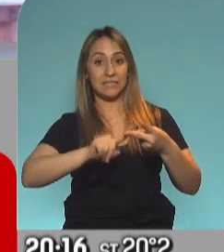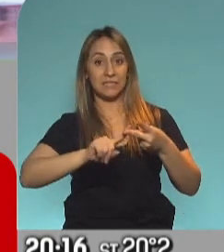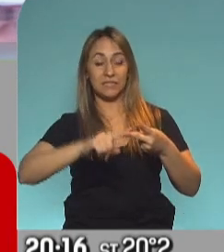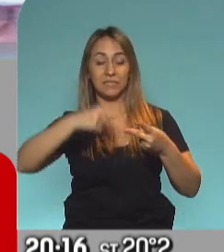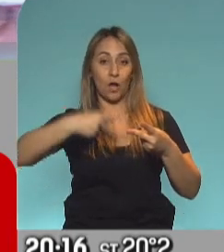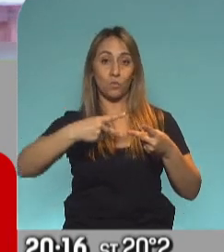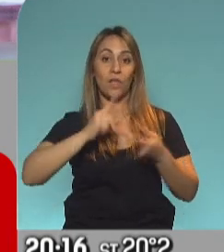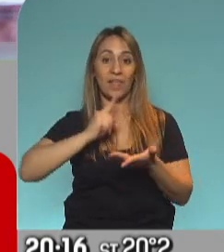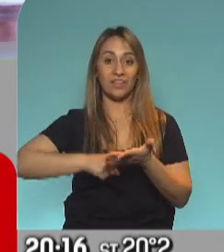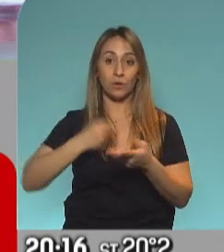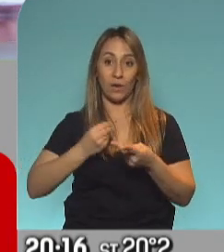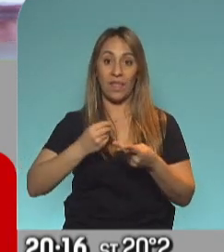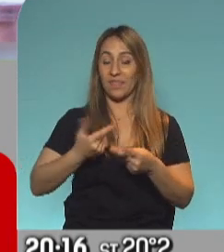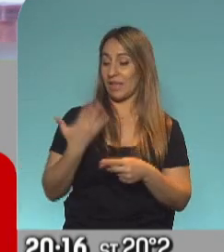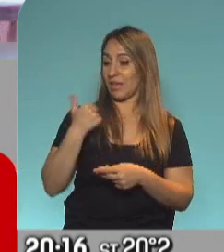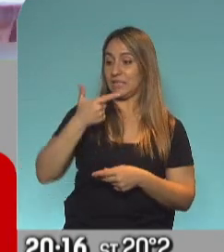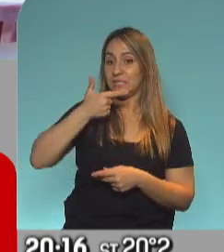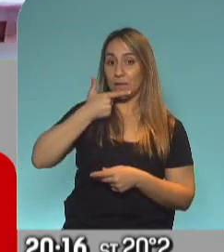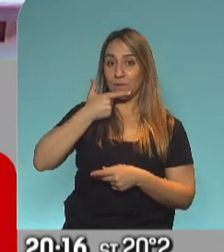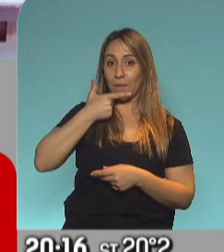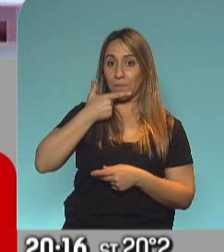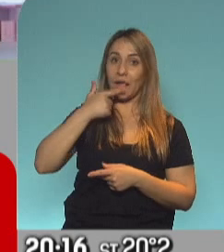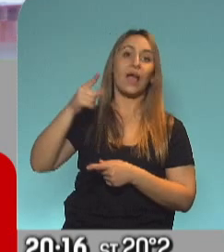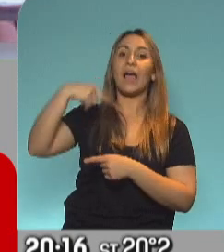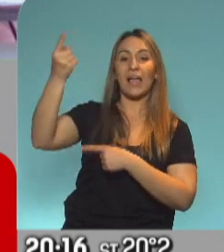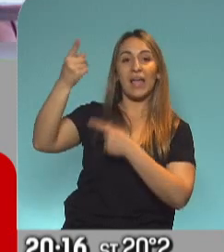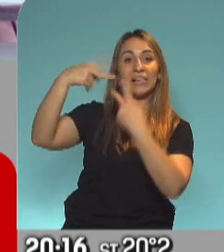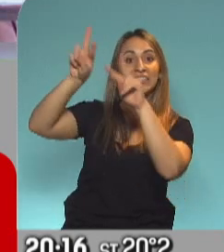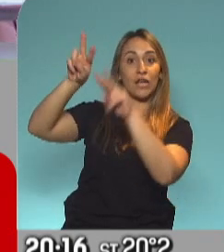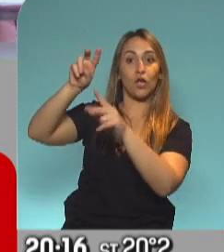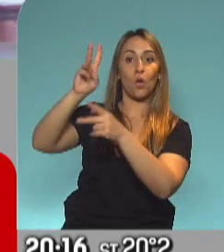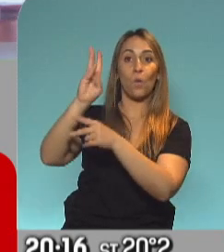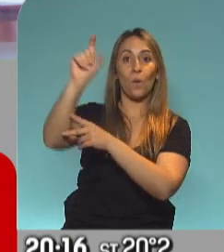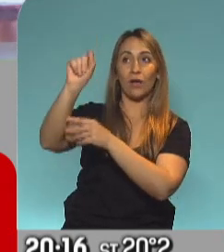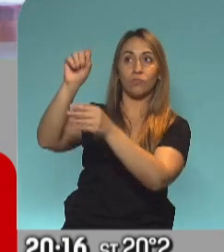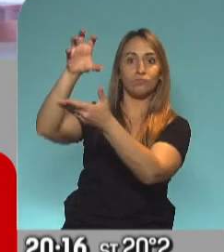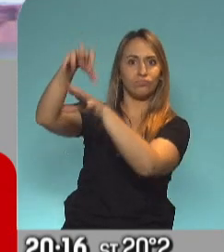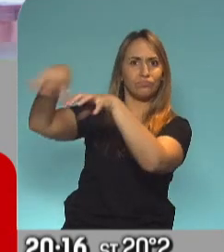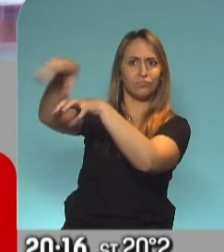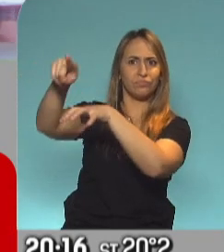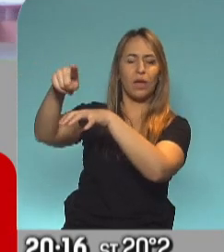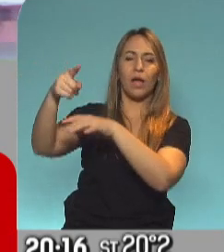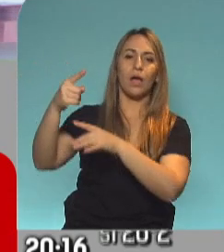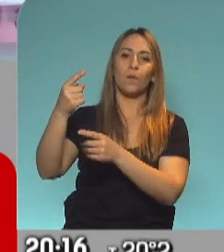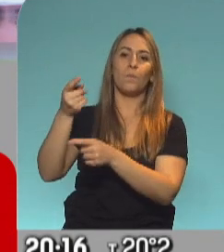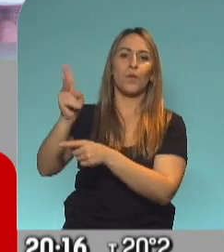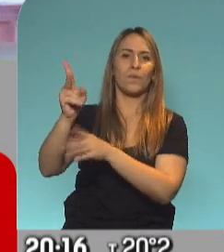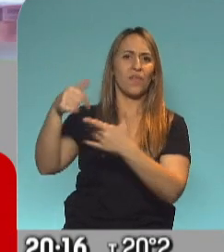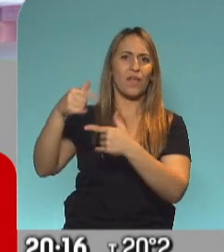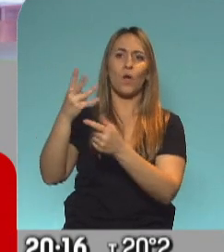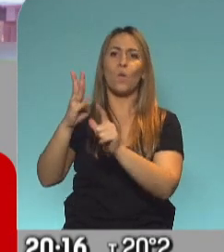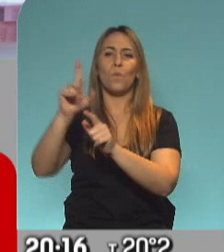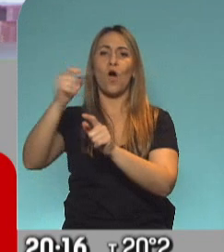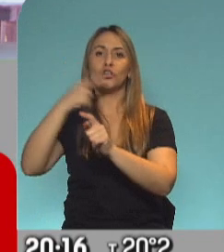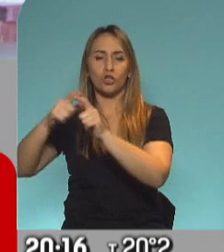no se le se les prohibió a los agentes del exterior operar con estos bonos para que justamente para que dejen de sacar dólares de